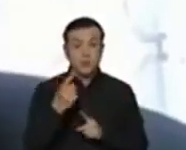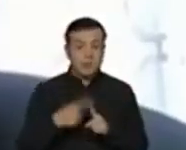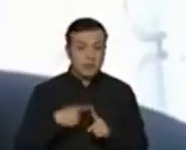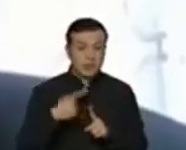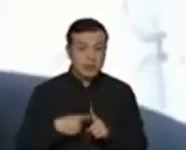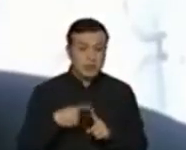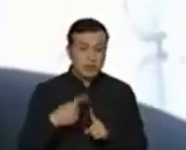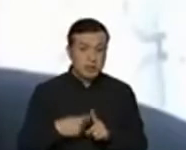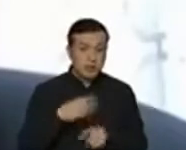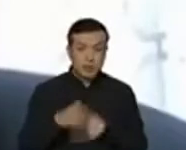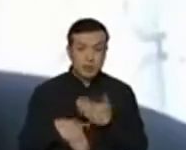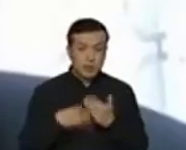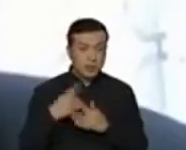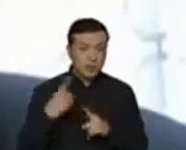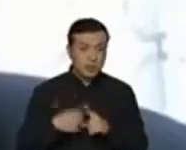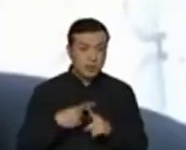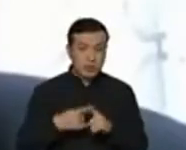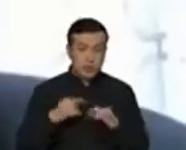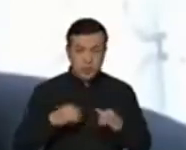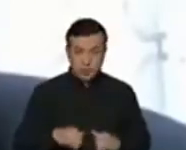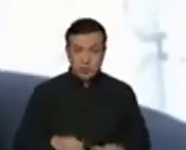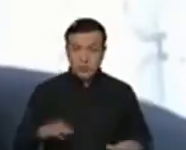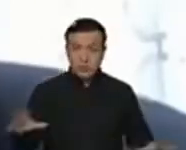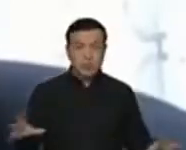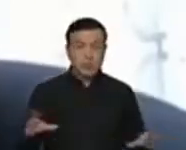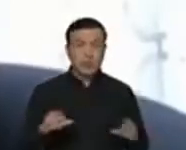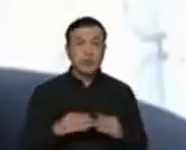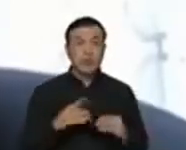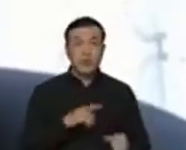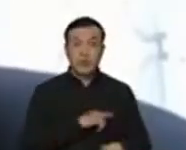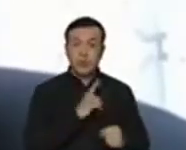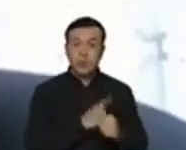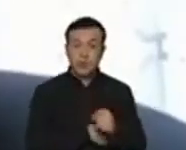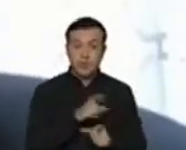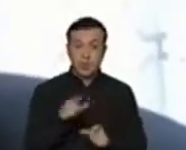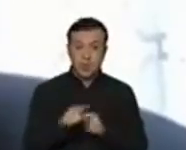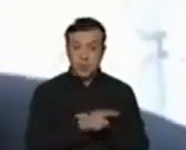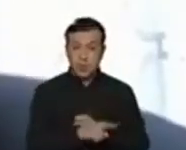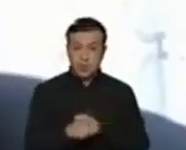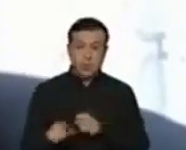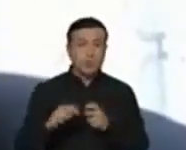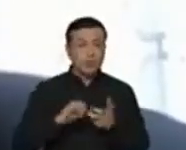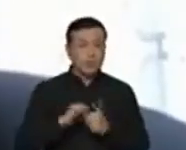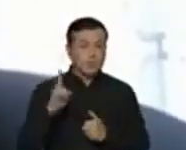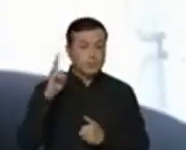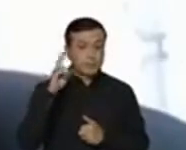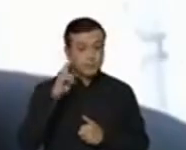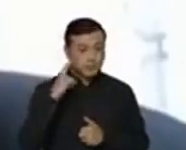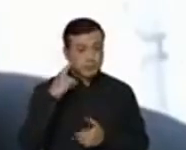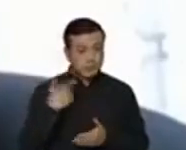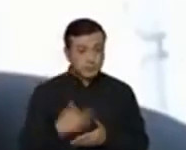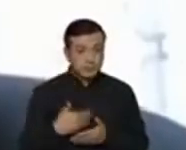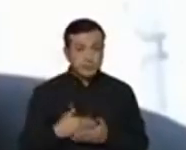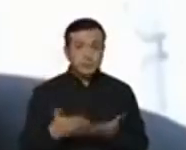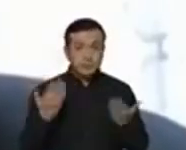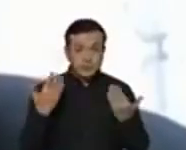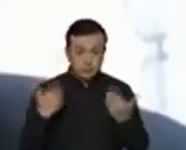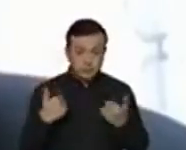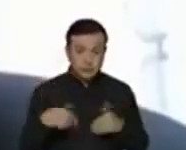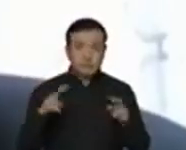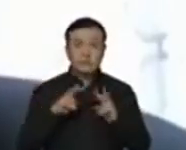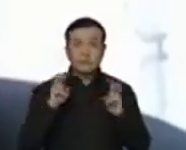esas alícuotas, todavía sigan siendo un valor fuerte para el cliente que afecta su flujo. Pues tenemos temas